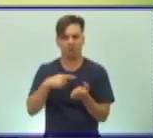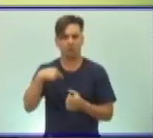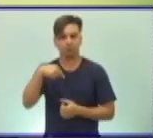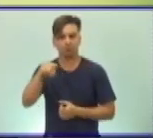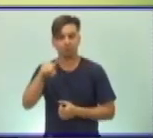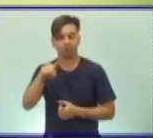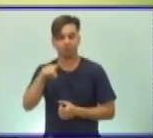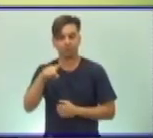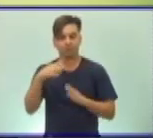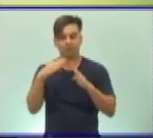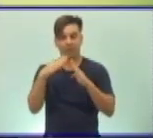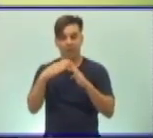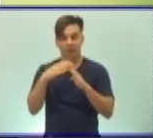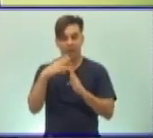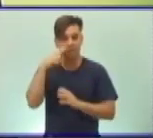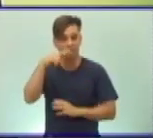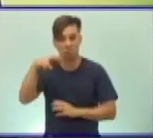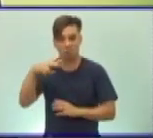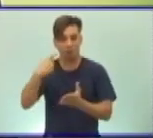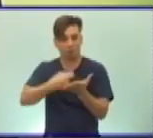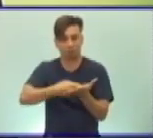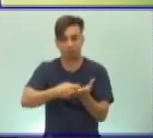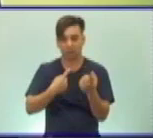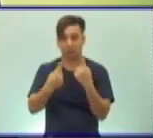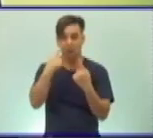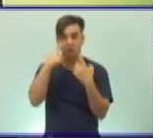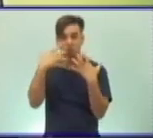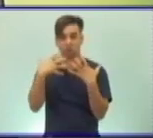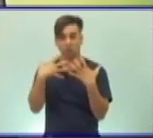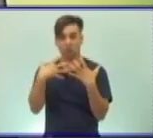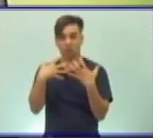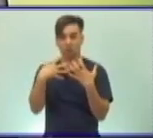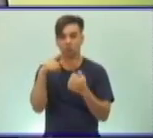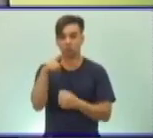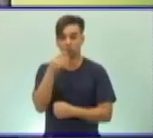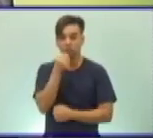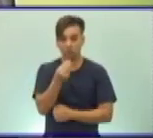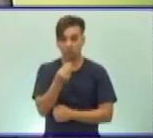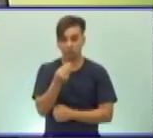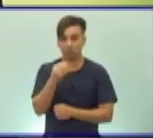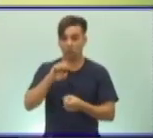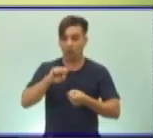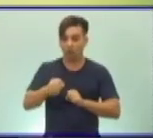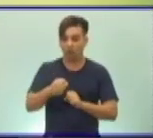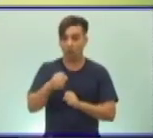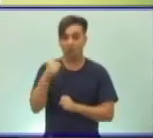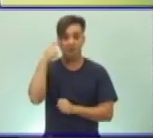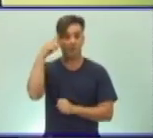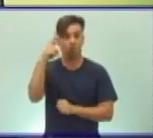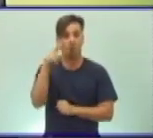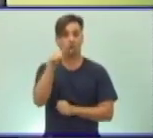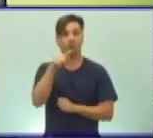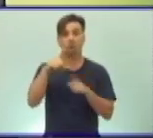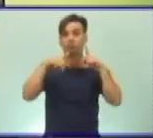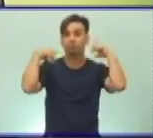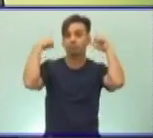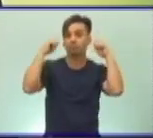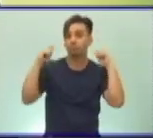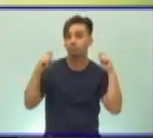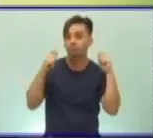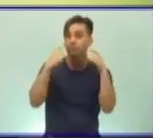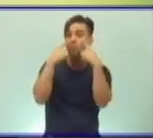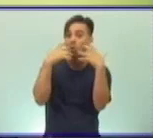se olvide recordarle que tiene que tener el nasobuco puesto. ¿Tú has visto todos los spots de la